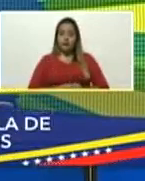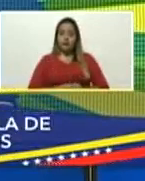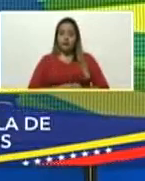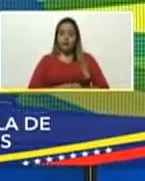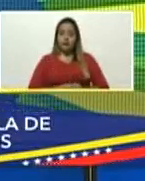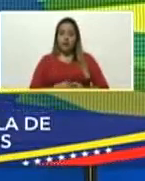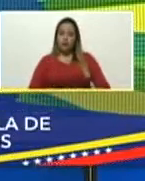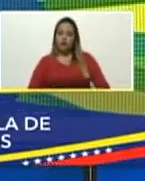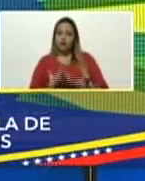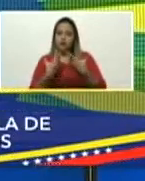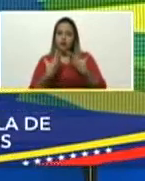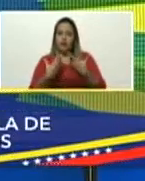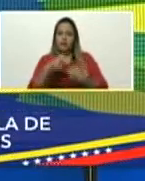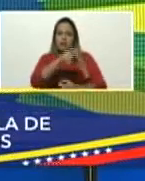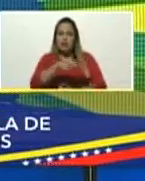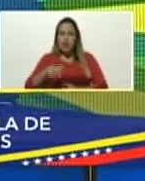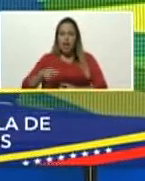Surgieron los Macri,